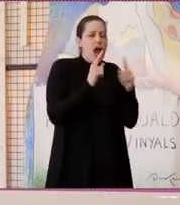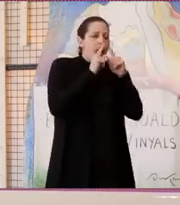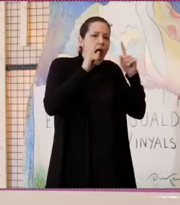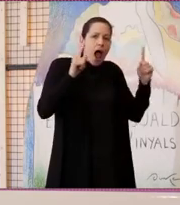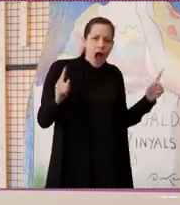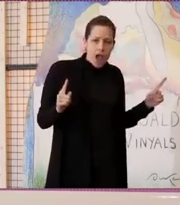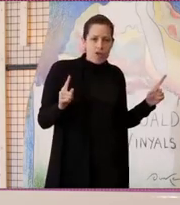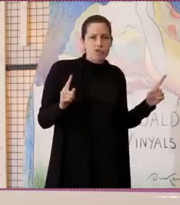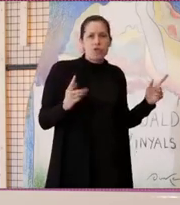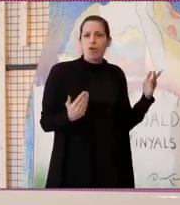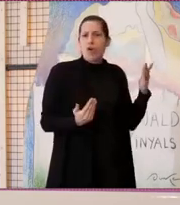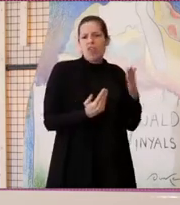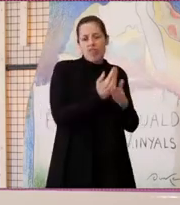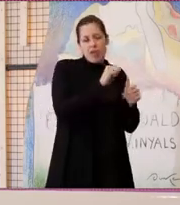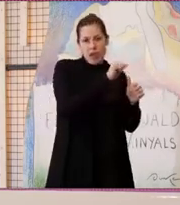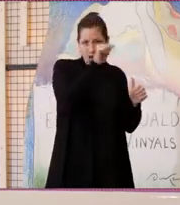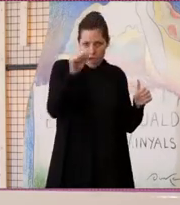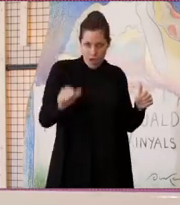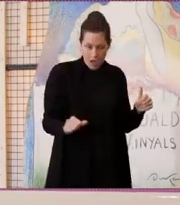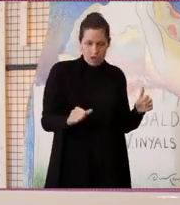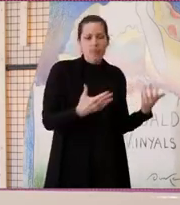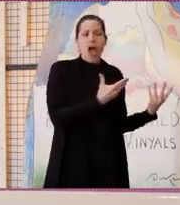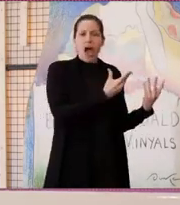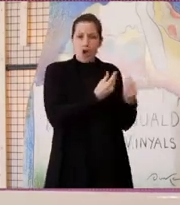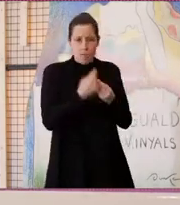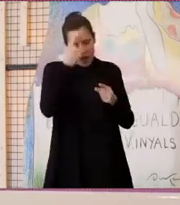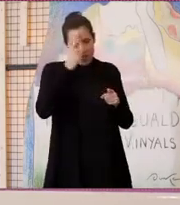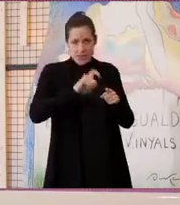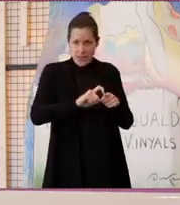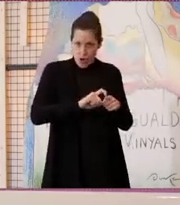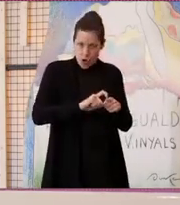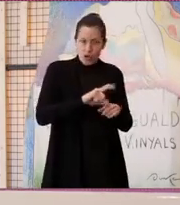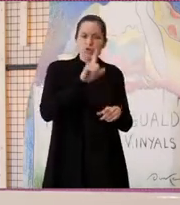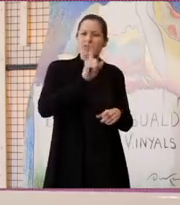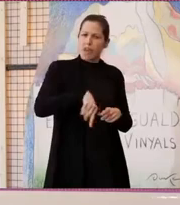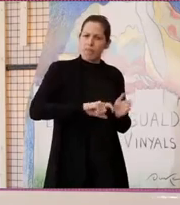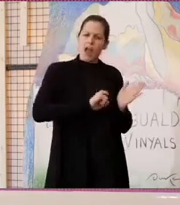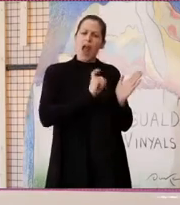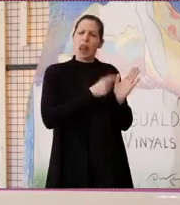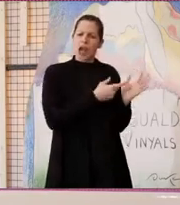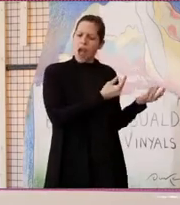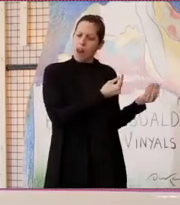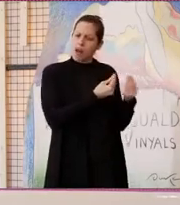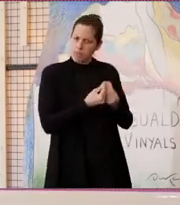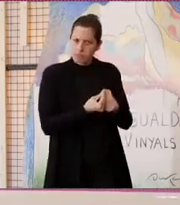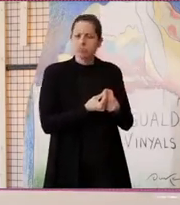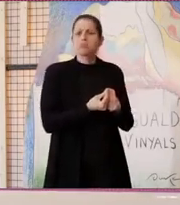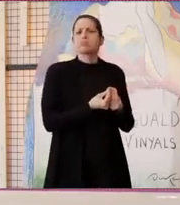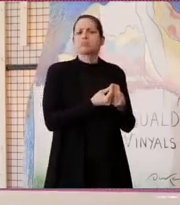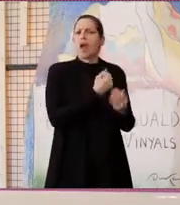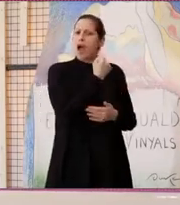hace el acompañamiento tanto psicológico como legal a las mujeres que han sufrido cualquier tipo de agresión sexual